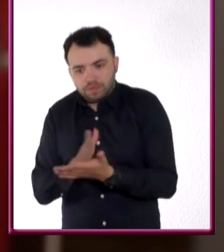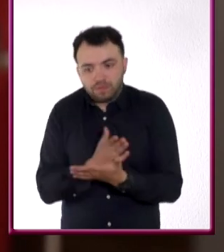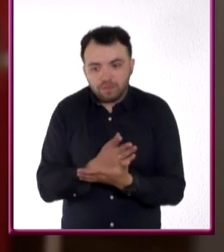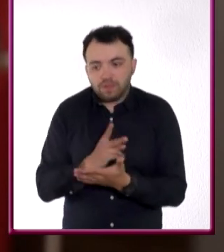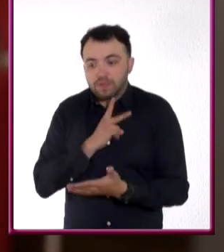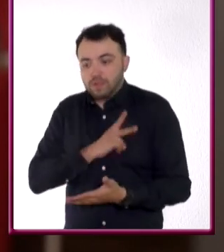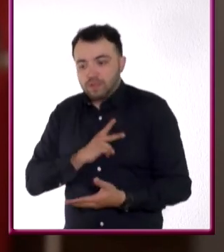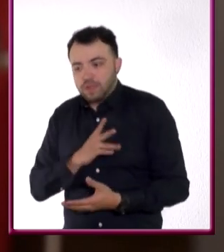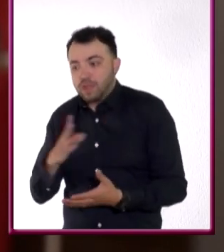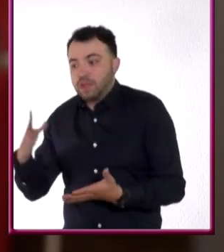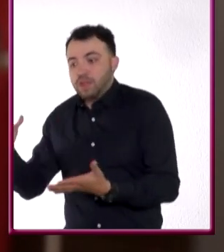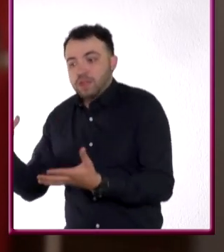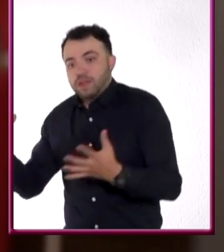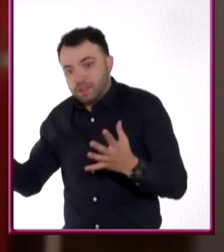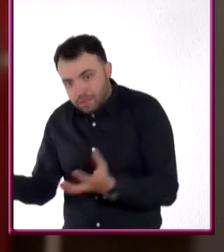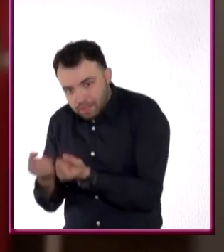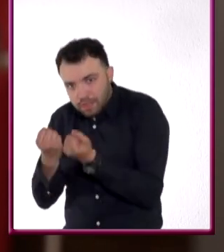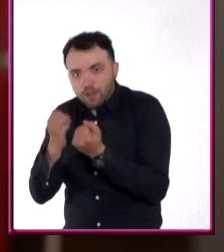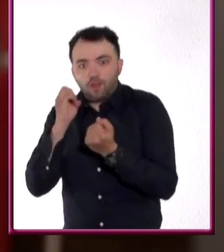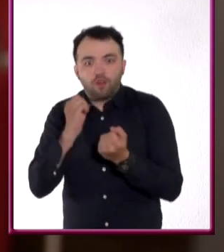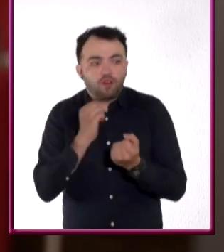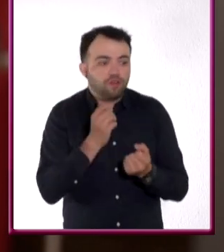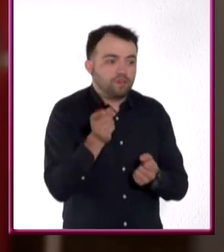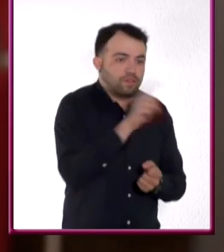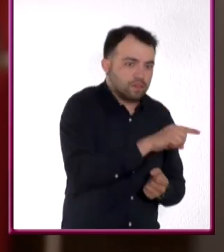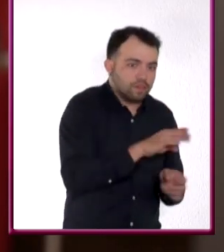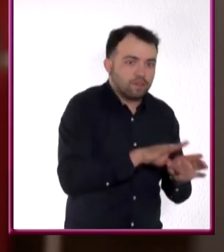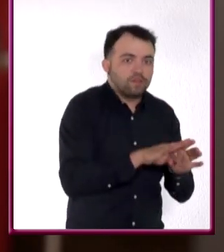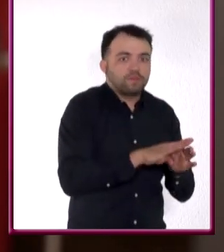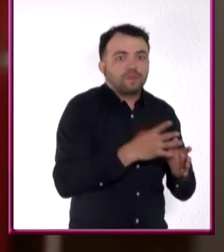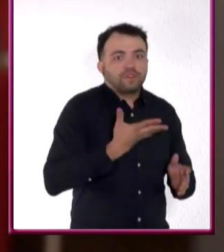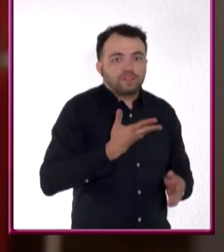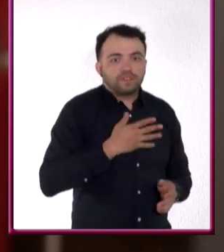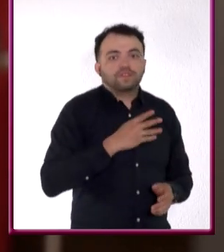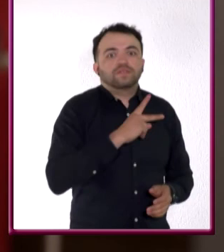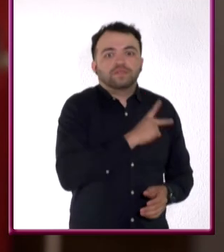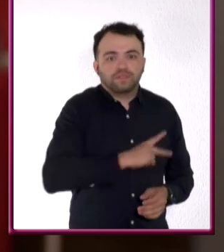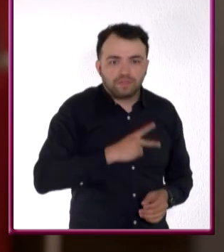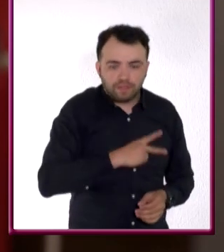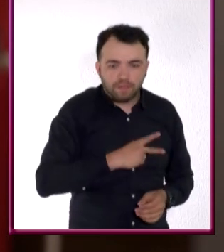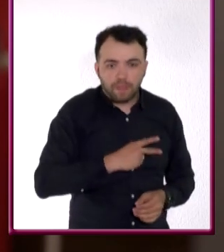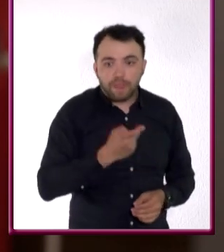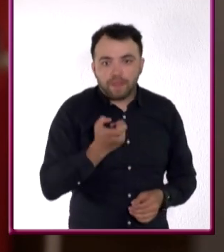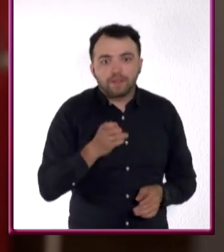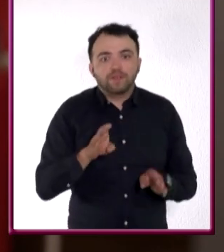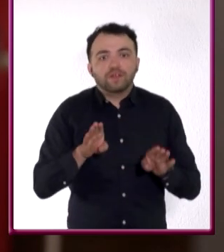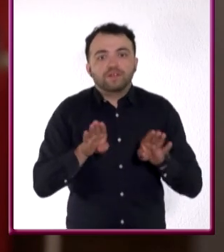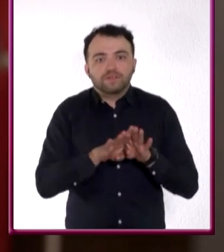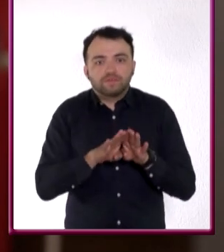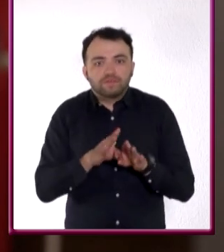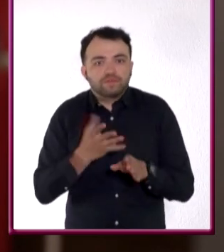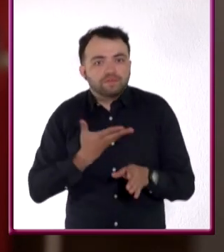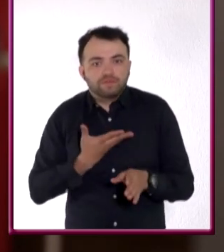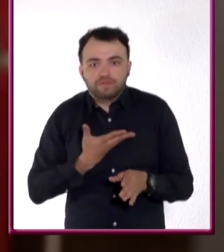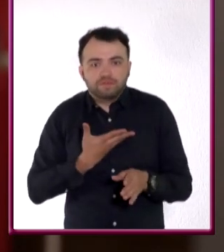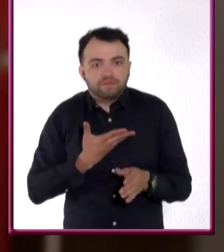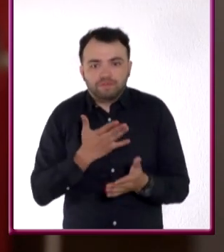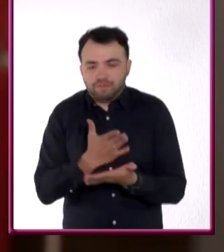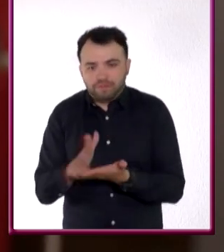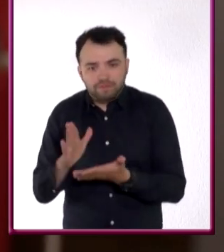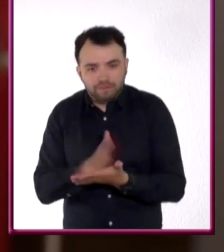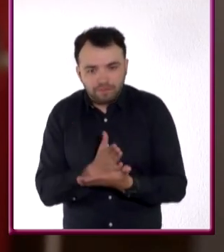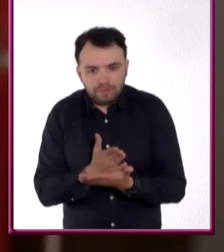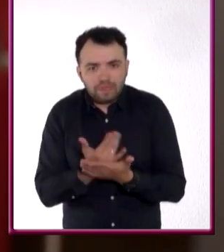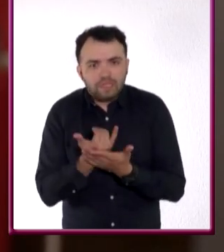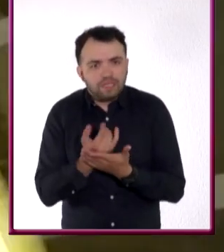infectados, recuperados, y esas categorías, si te fijas, son pues mutuamente excluyentes, ¿no? Y entonces